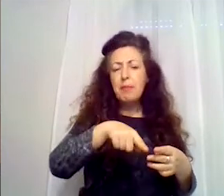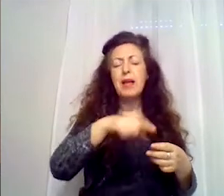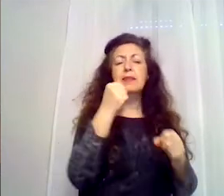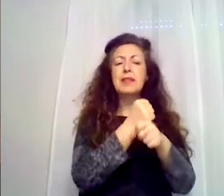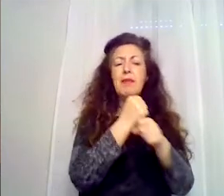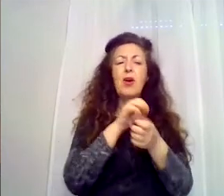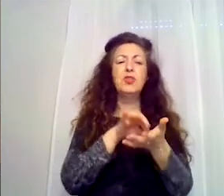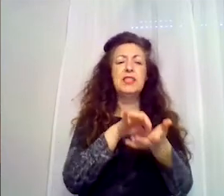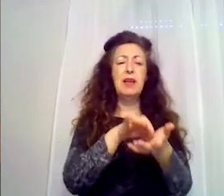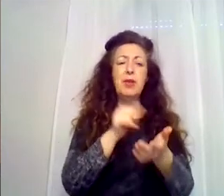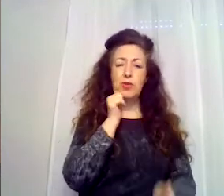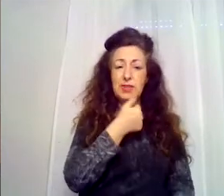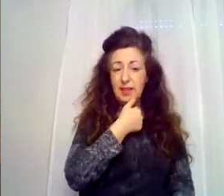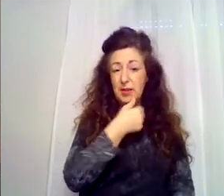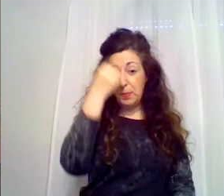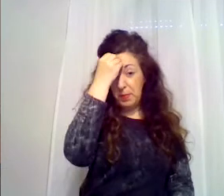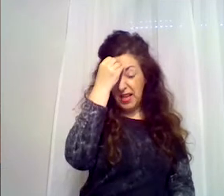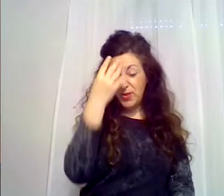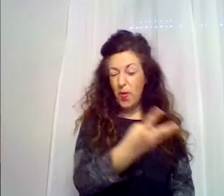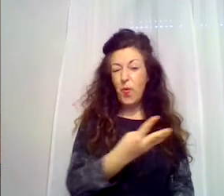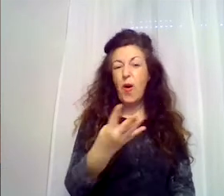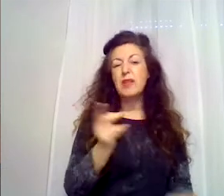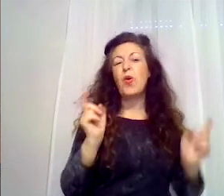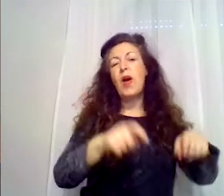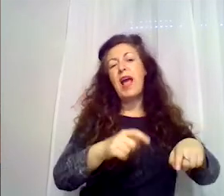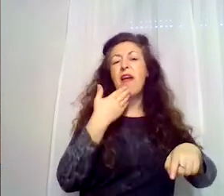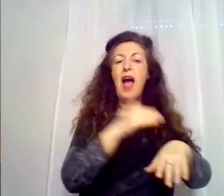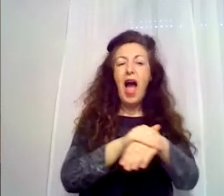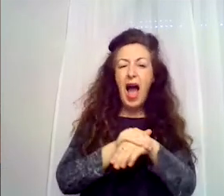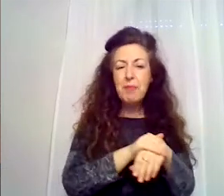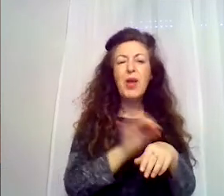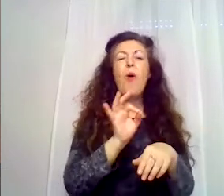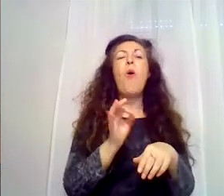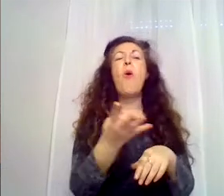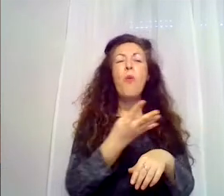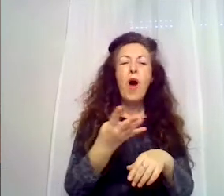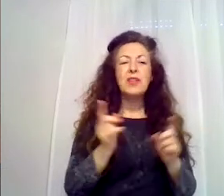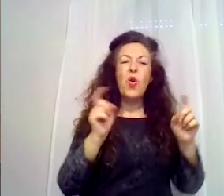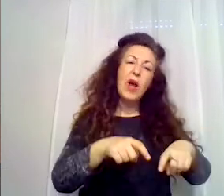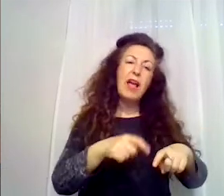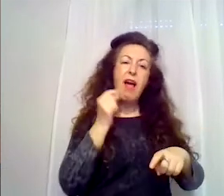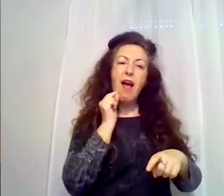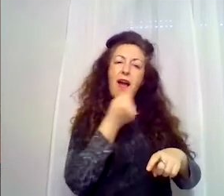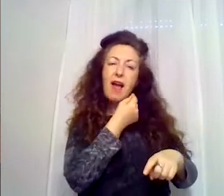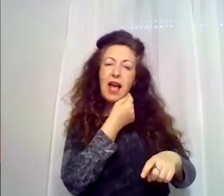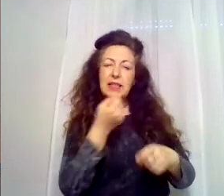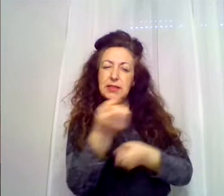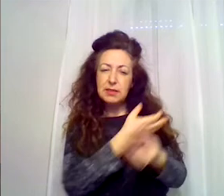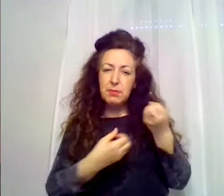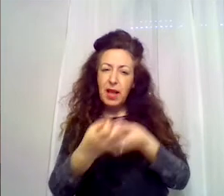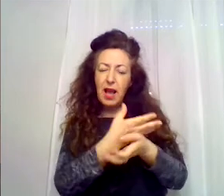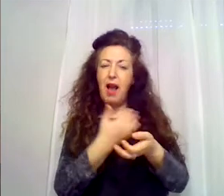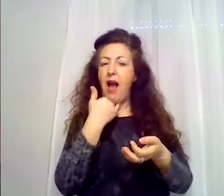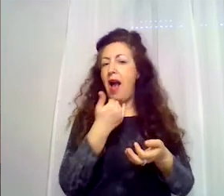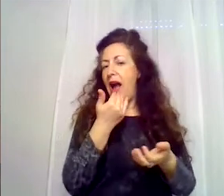6 de la tarde en una de las habitaciones de esta taberna, ¿no? Ellos había quedado Marlowe con 3 personajes, que